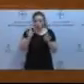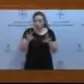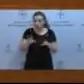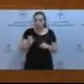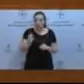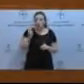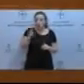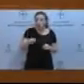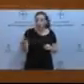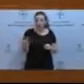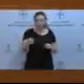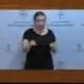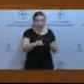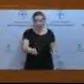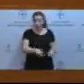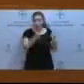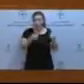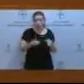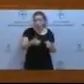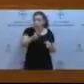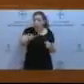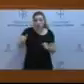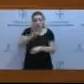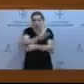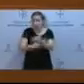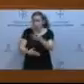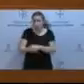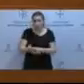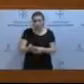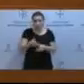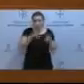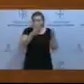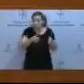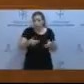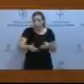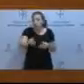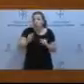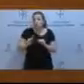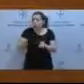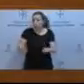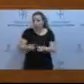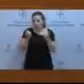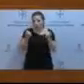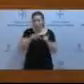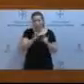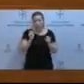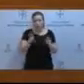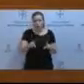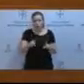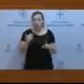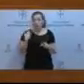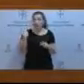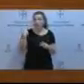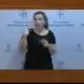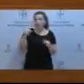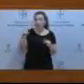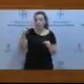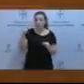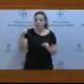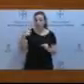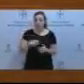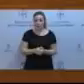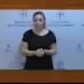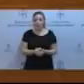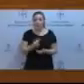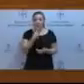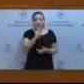da exactamente igual el futuro de todas esas personas con discapacidad. Eso es lo peor de todo. Señoría. Finalizo, señor presidente.